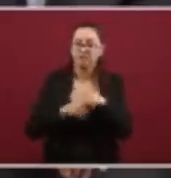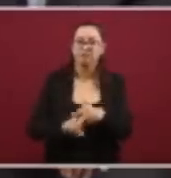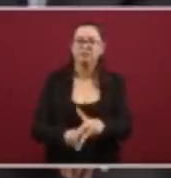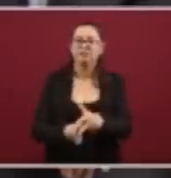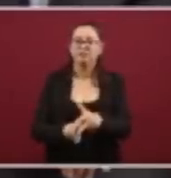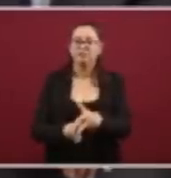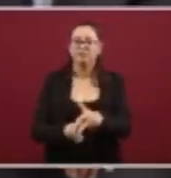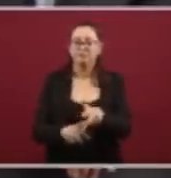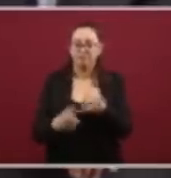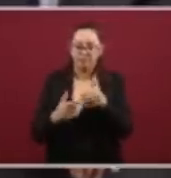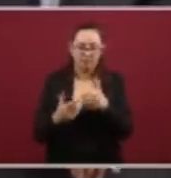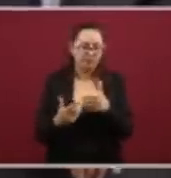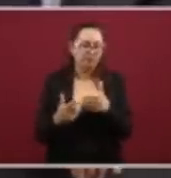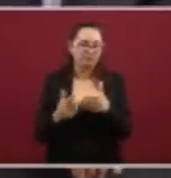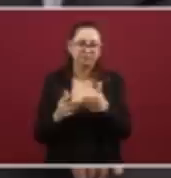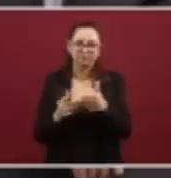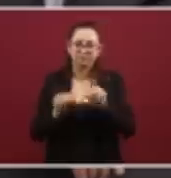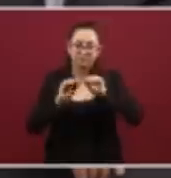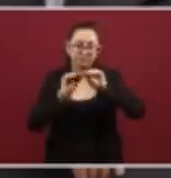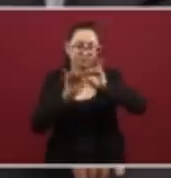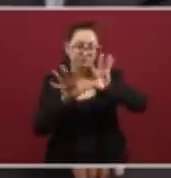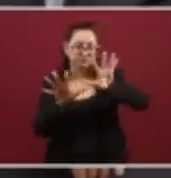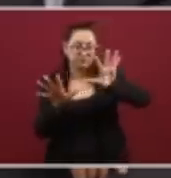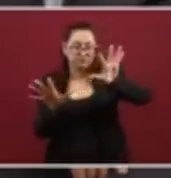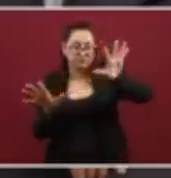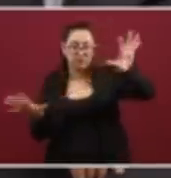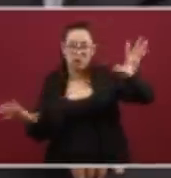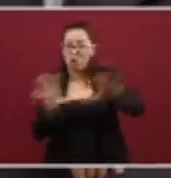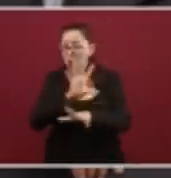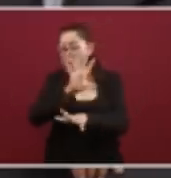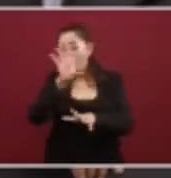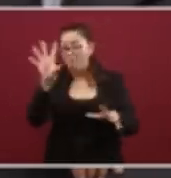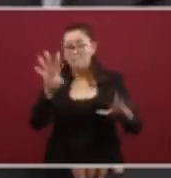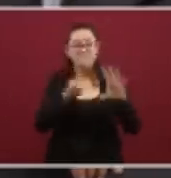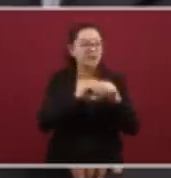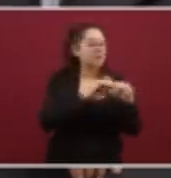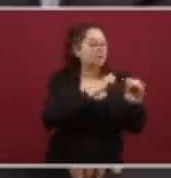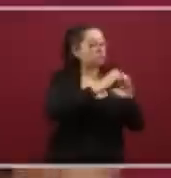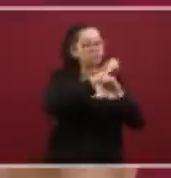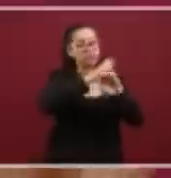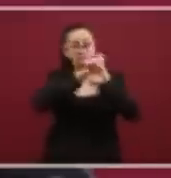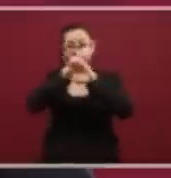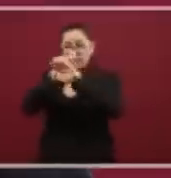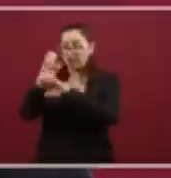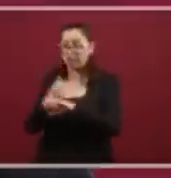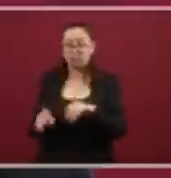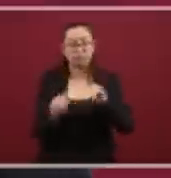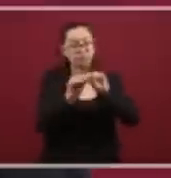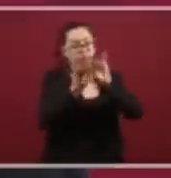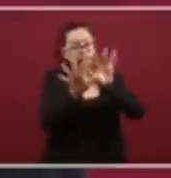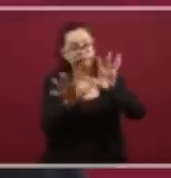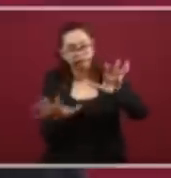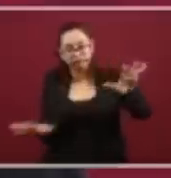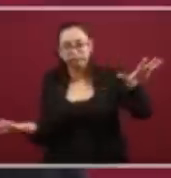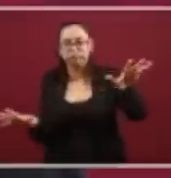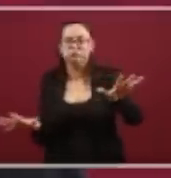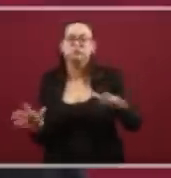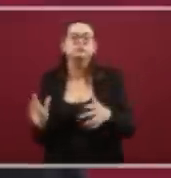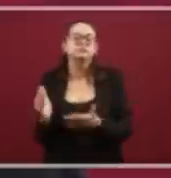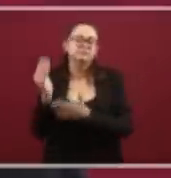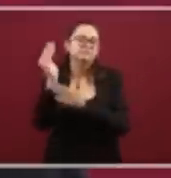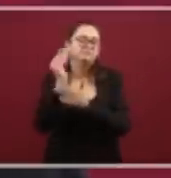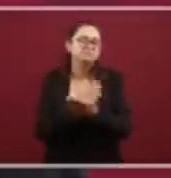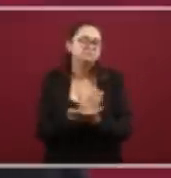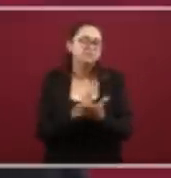tener elementos en todas las coordinaciones territoriales del país vamos a disminuir la incidencia